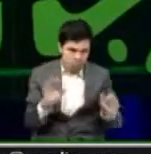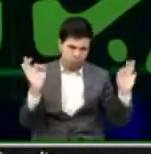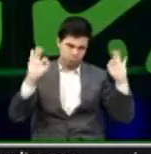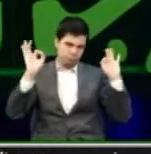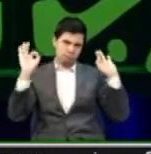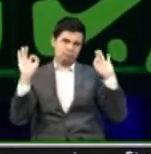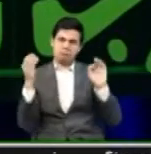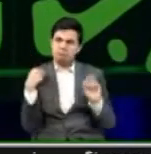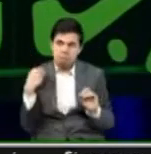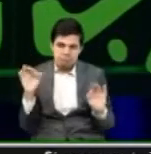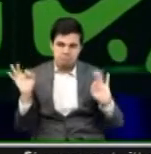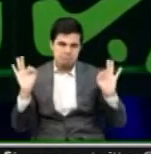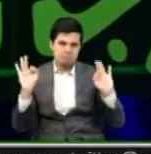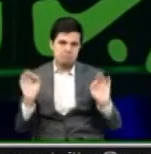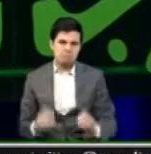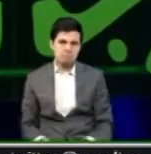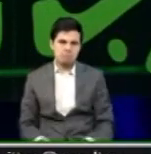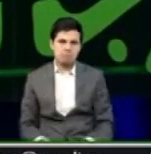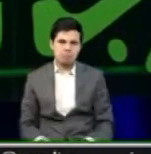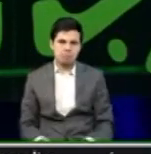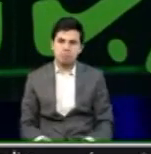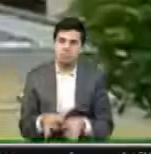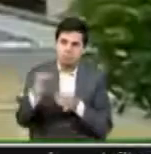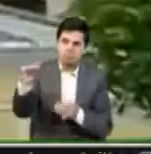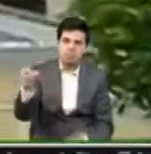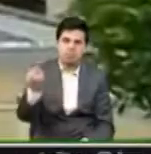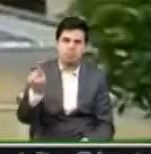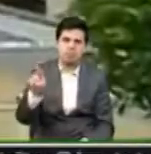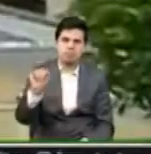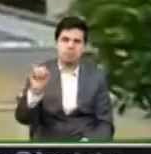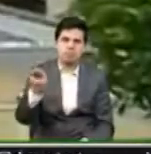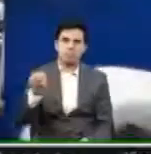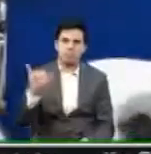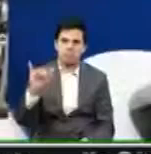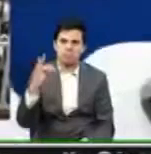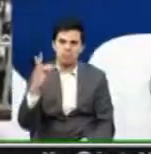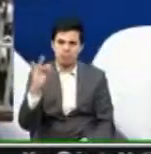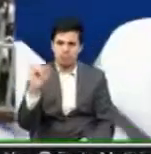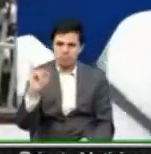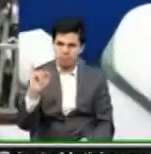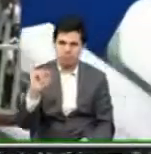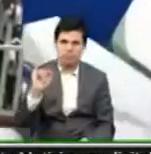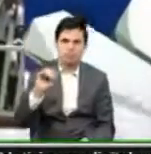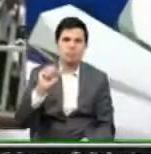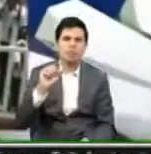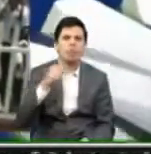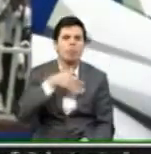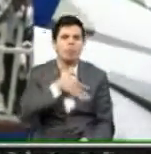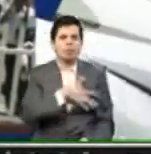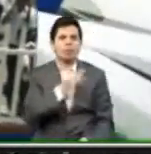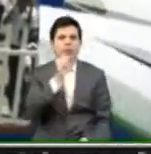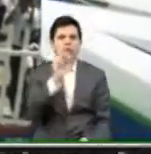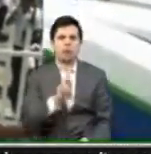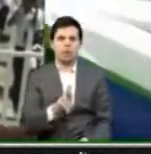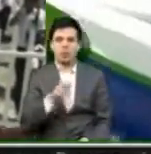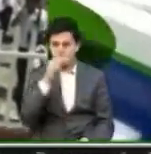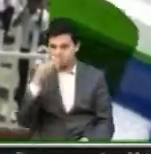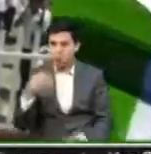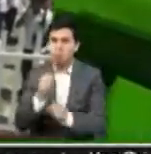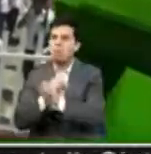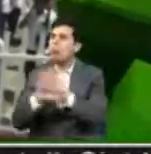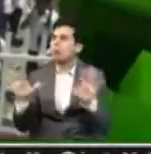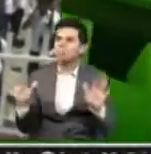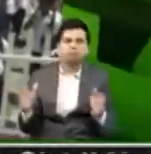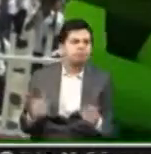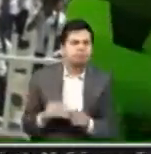Hay consternación en Simití, sur de Bolívar. Un niño de 3 años desapareció y fue hallado muerto. El cuerpo de Anthony Arévalo fue hallado flotando